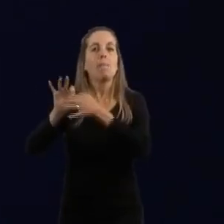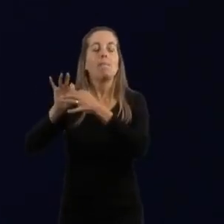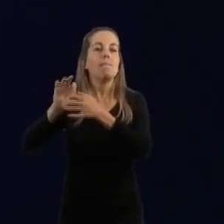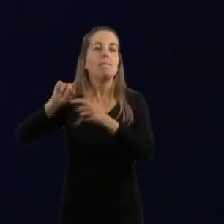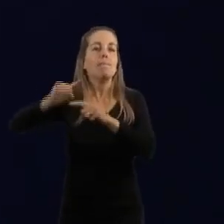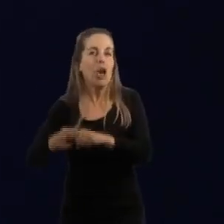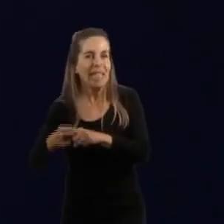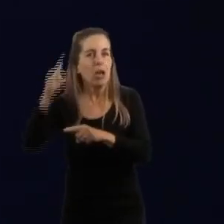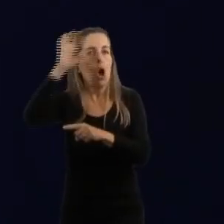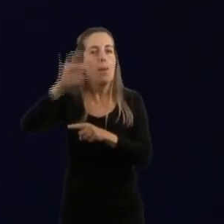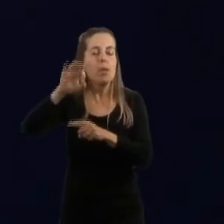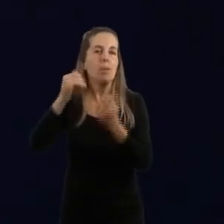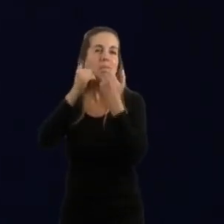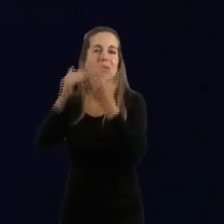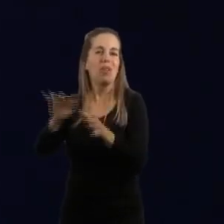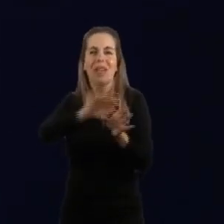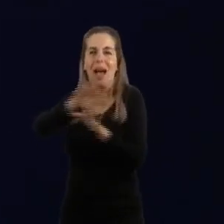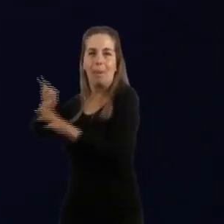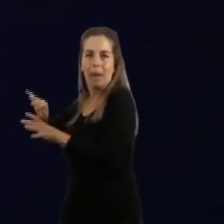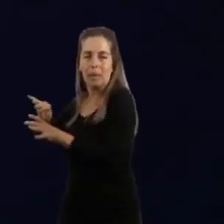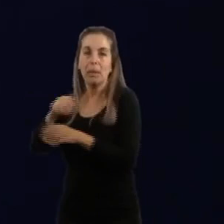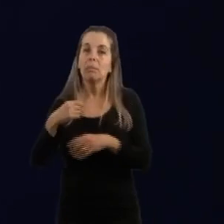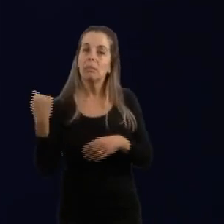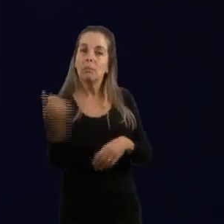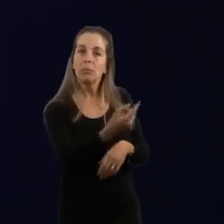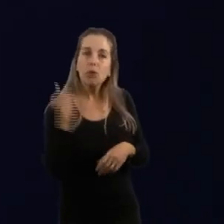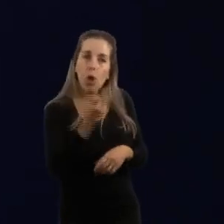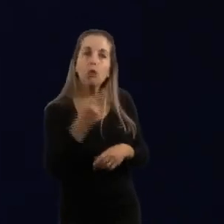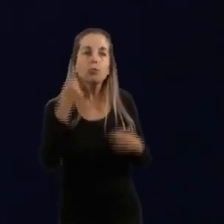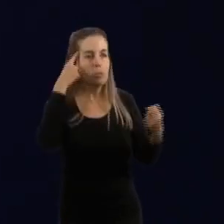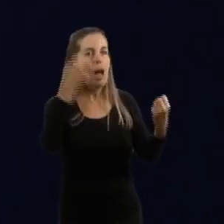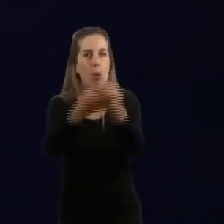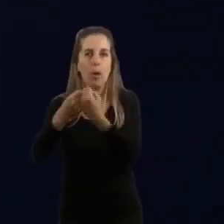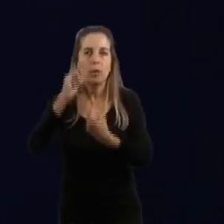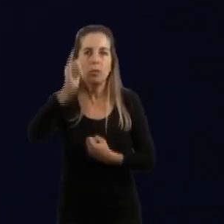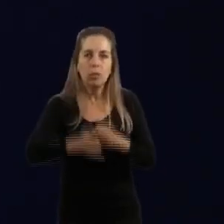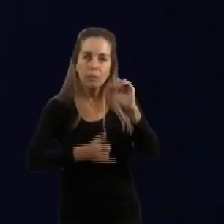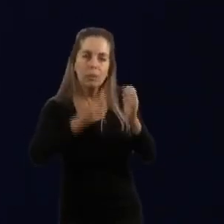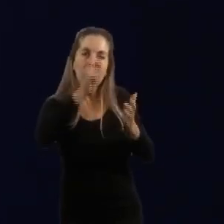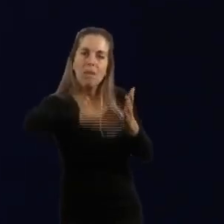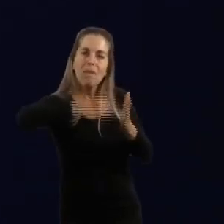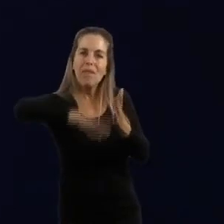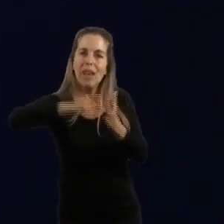gobernador, ni las ideologías, todos entendimos y firmamos que